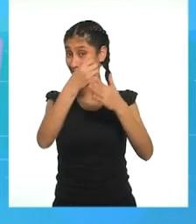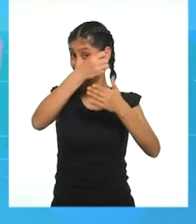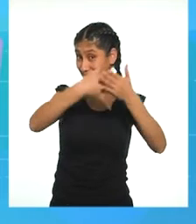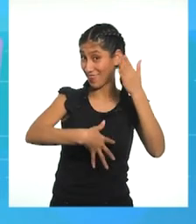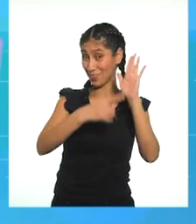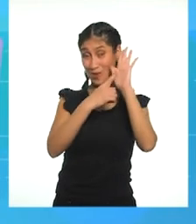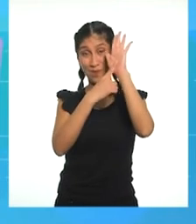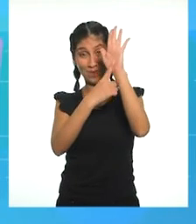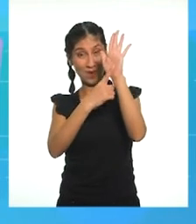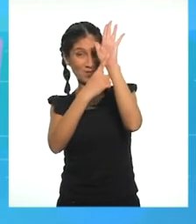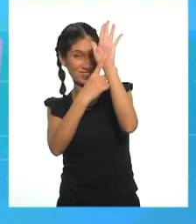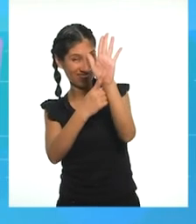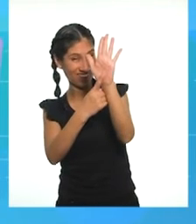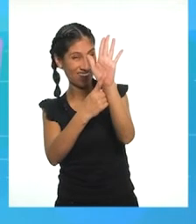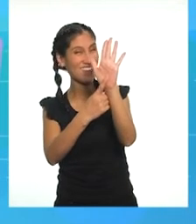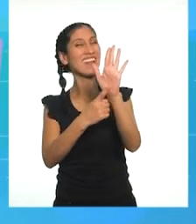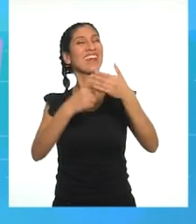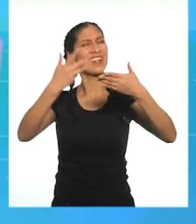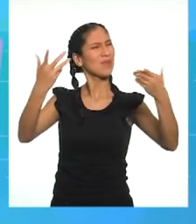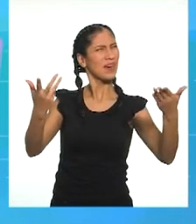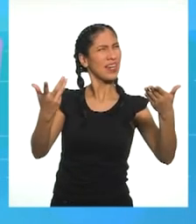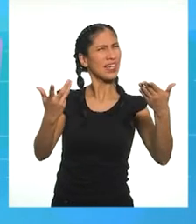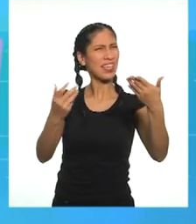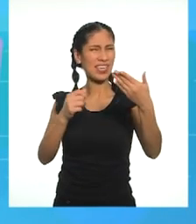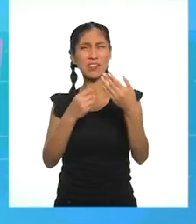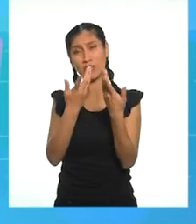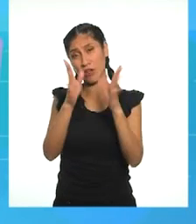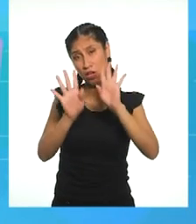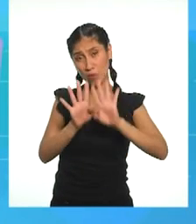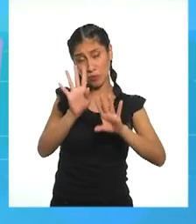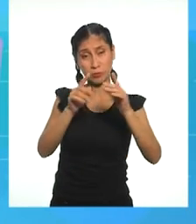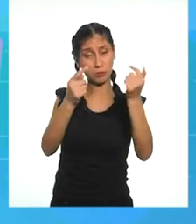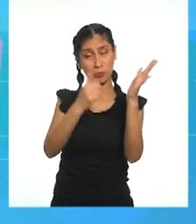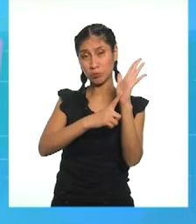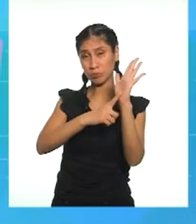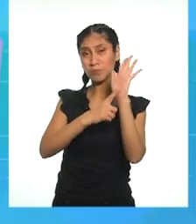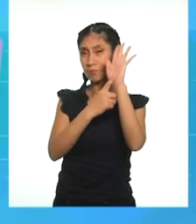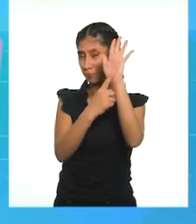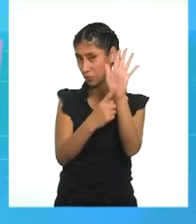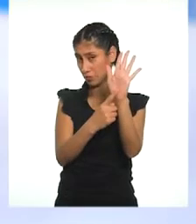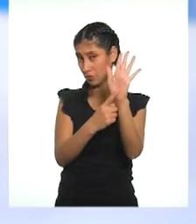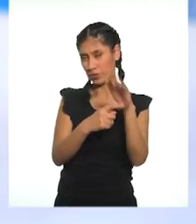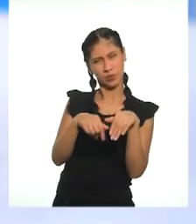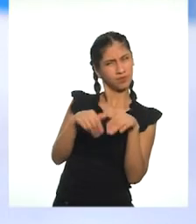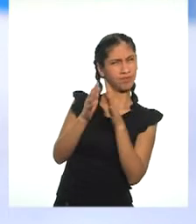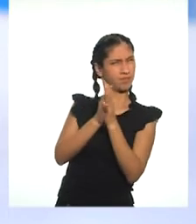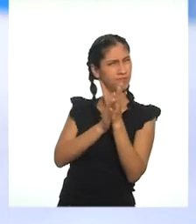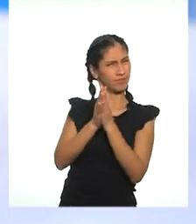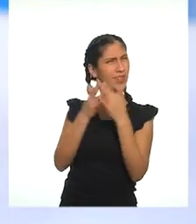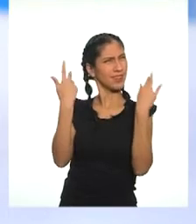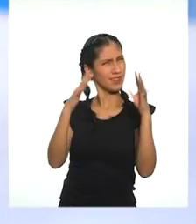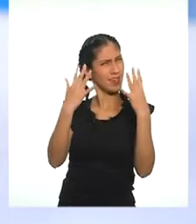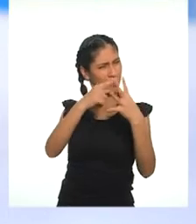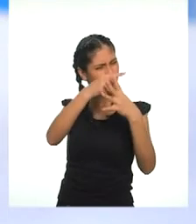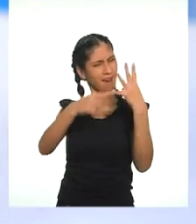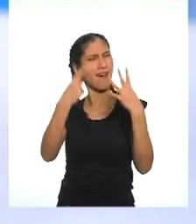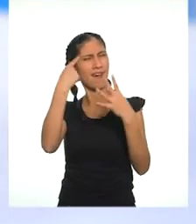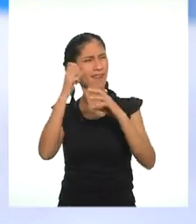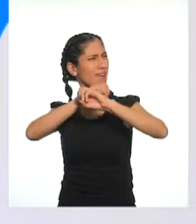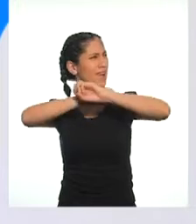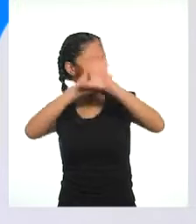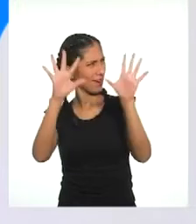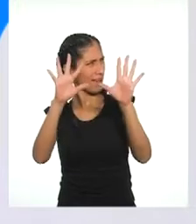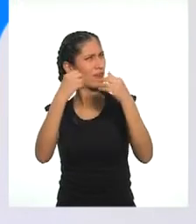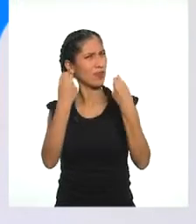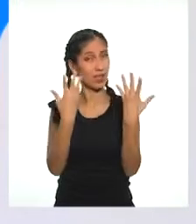texto a sus destinatarios a través de un medio determinado. Entonces, ya tenemos muy claro el